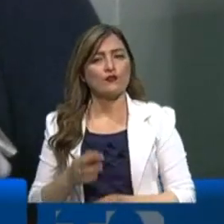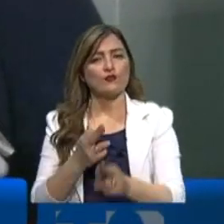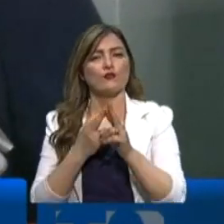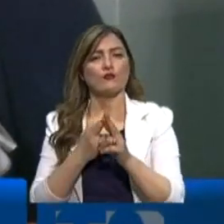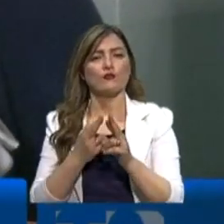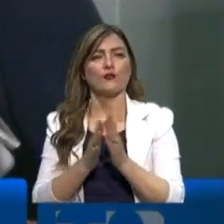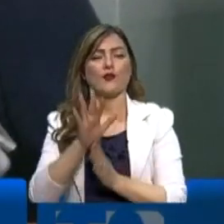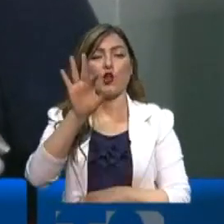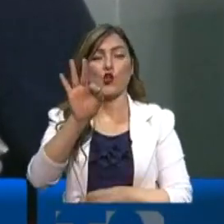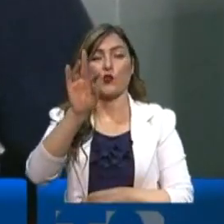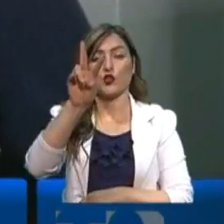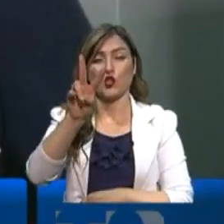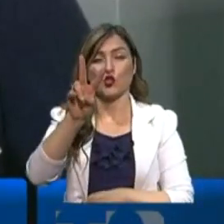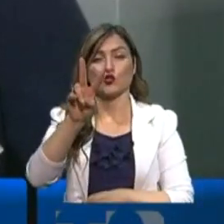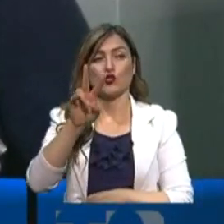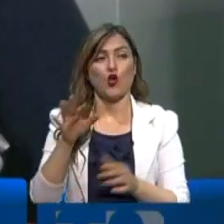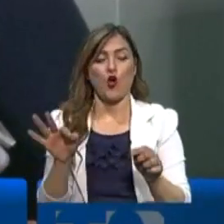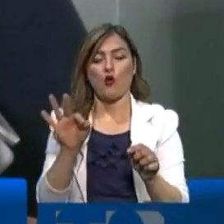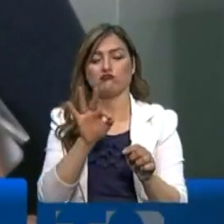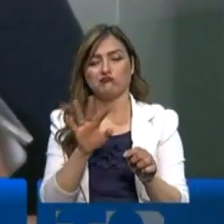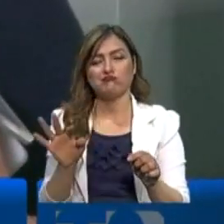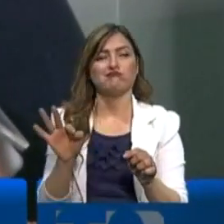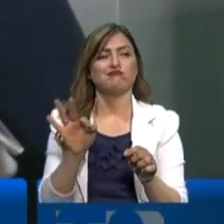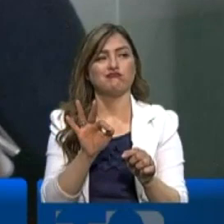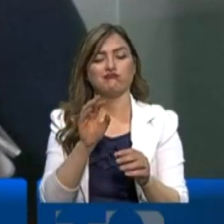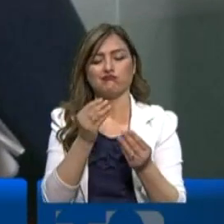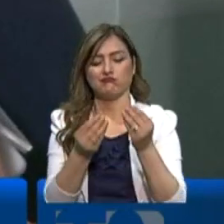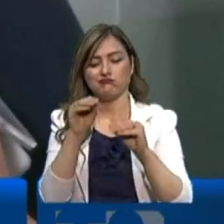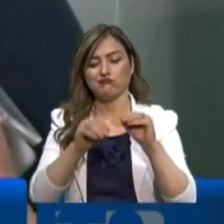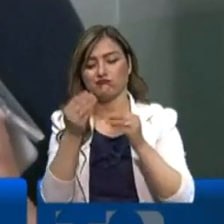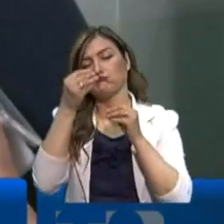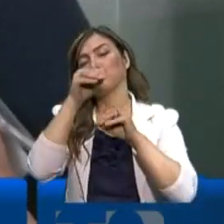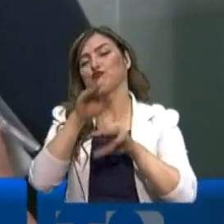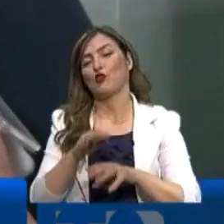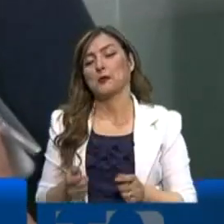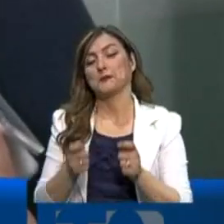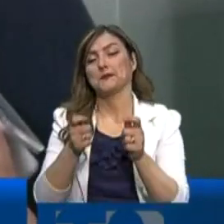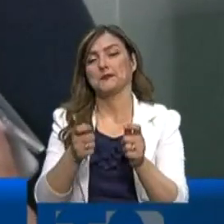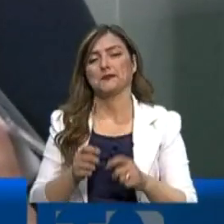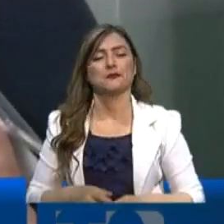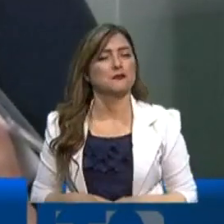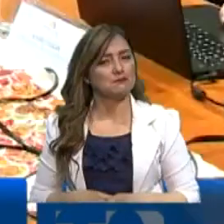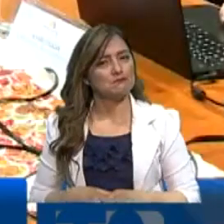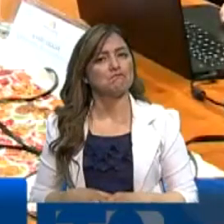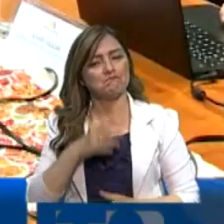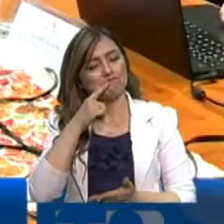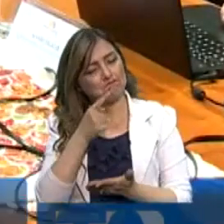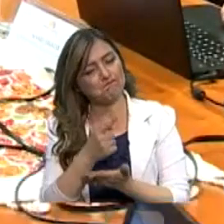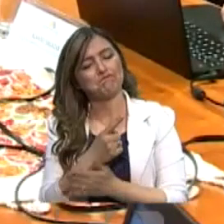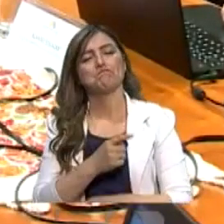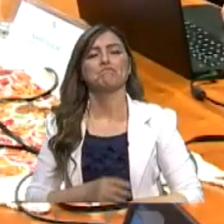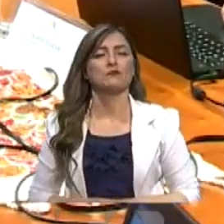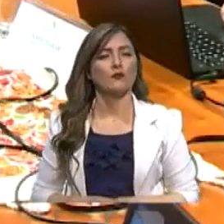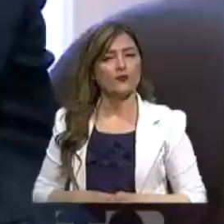son 92 hojas de informe que ustedes tienen ya en sus manos, es pues absolutamente fidedigno. Y mientras